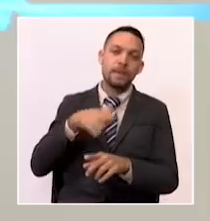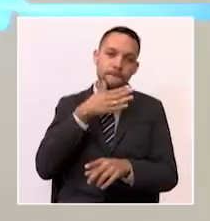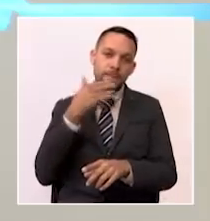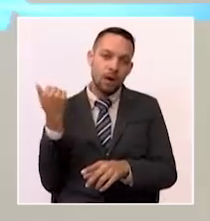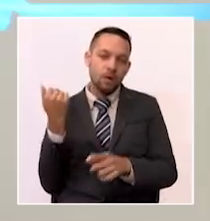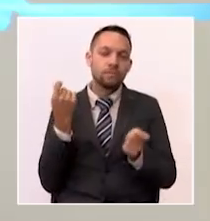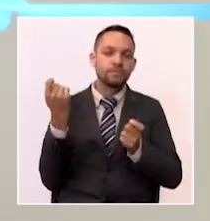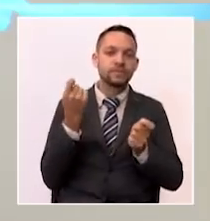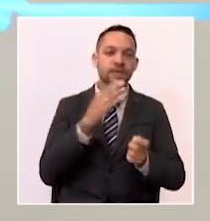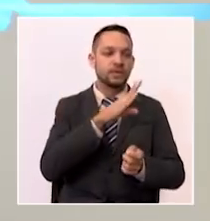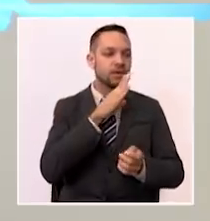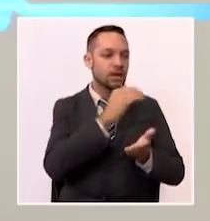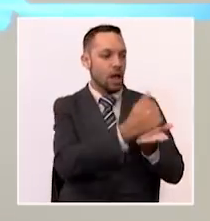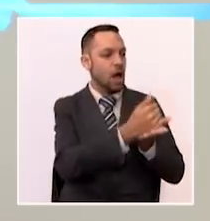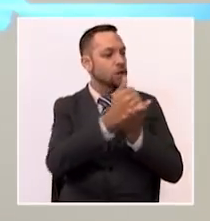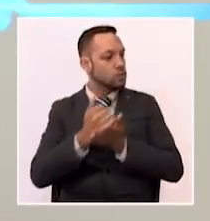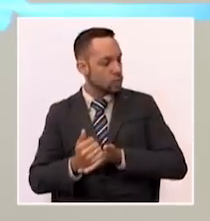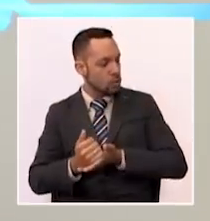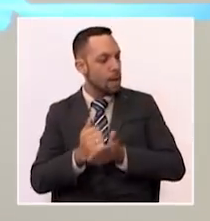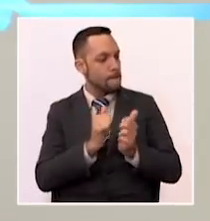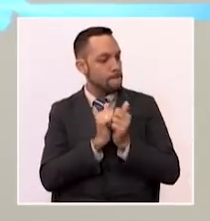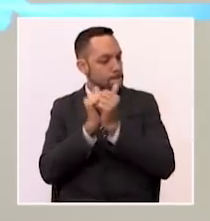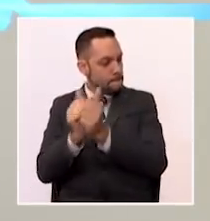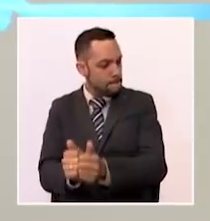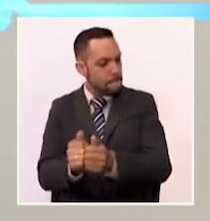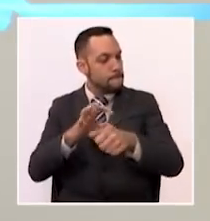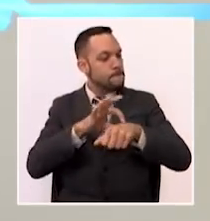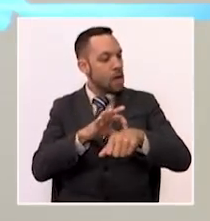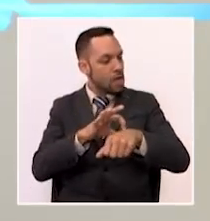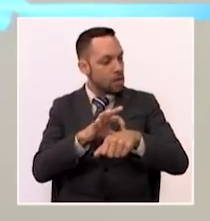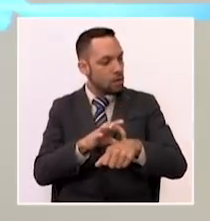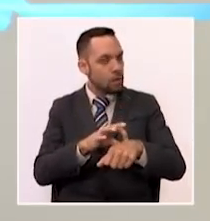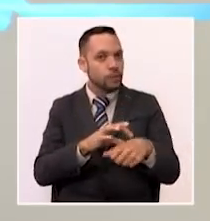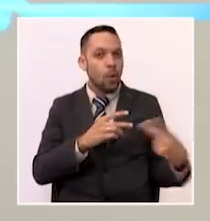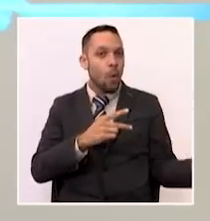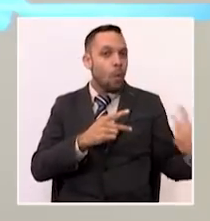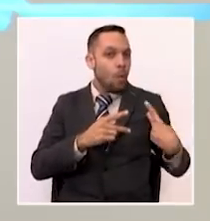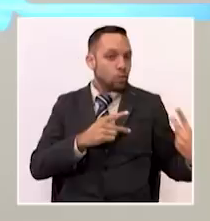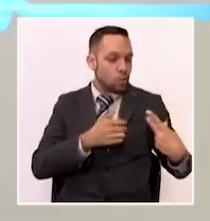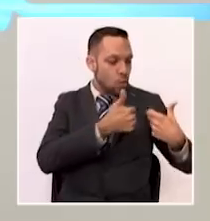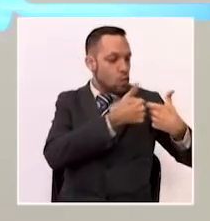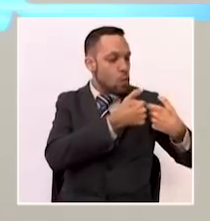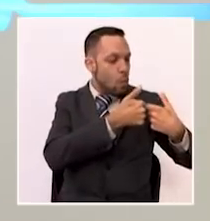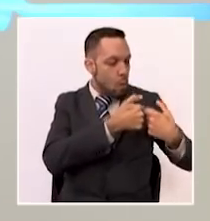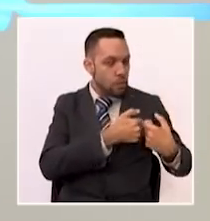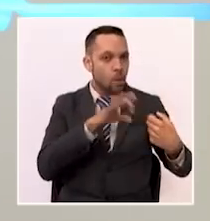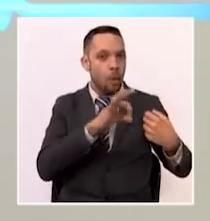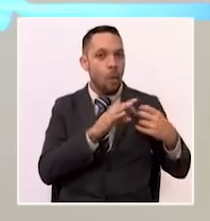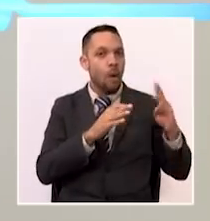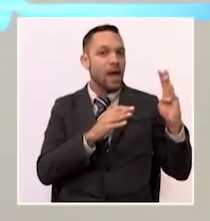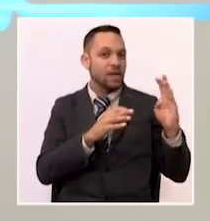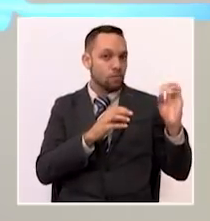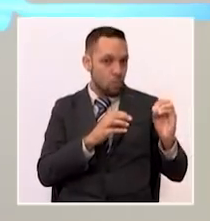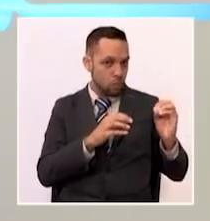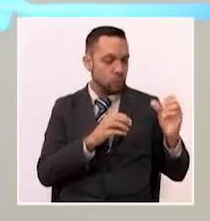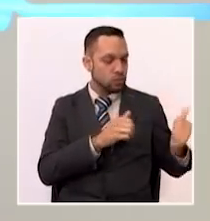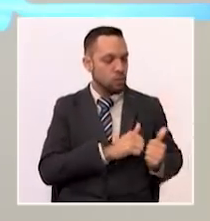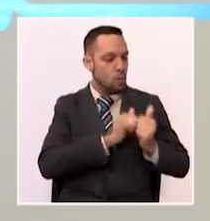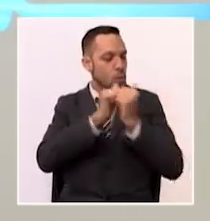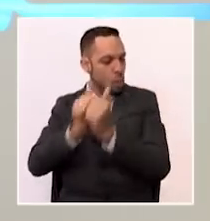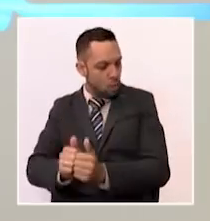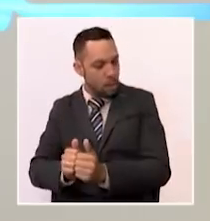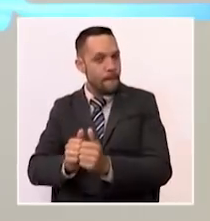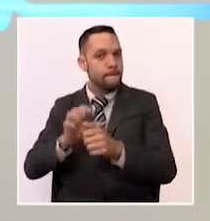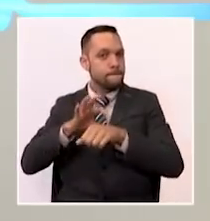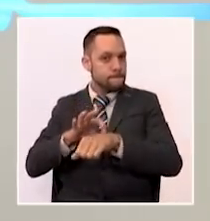alguien en quien confíen y vayan con su pareja, porque a veces es más fácil explicarle a ambos el abordaje que pueden hacer. Y aunque